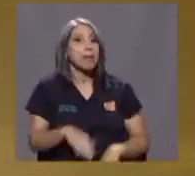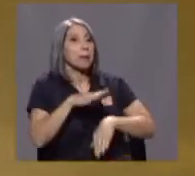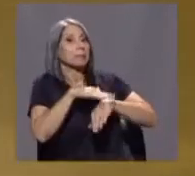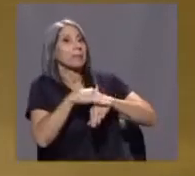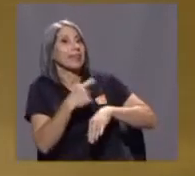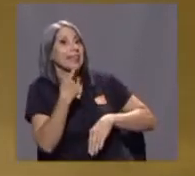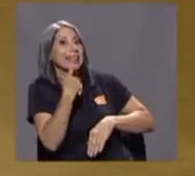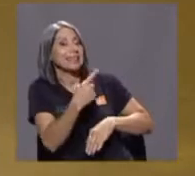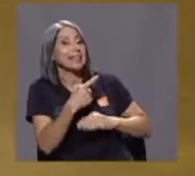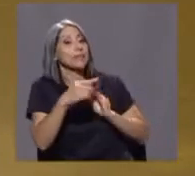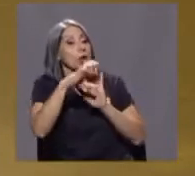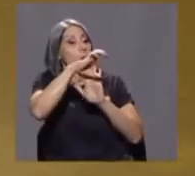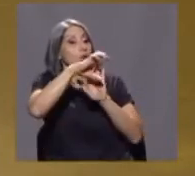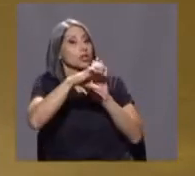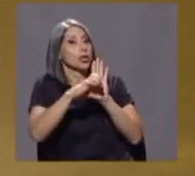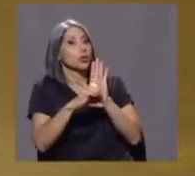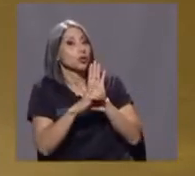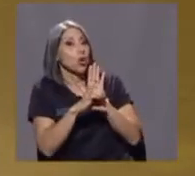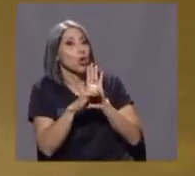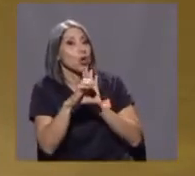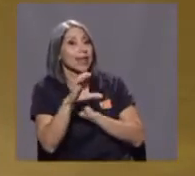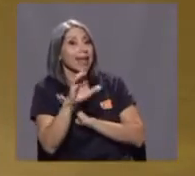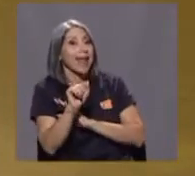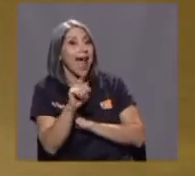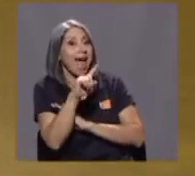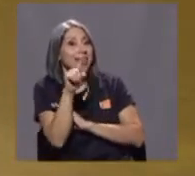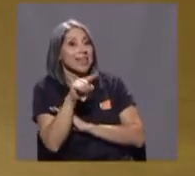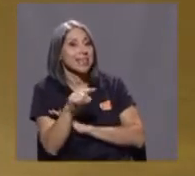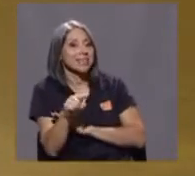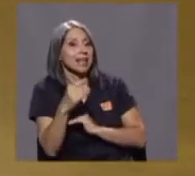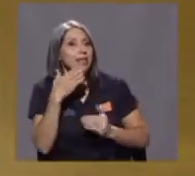Constitución de Cádiz era tan buena que cuando